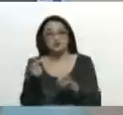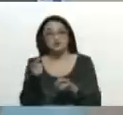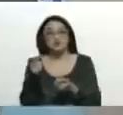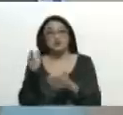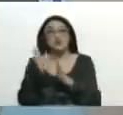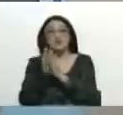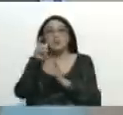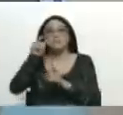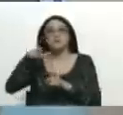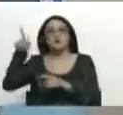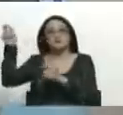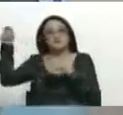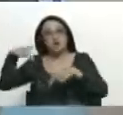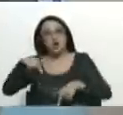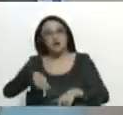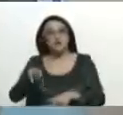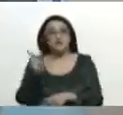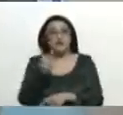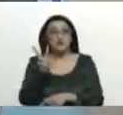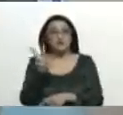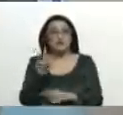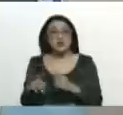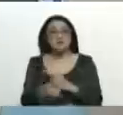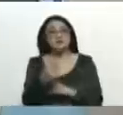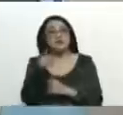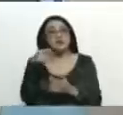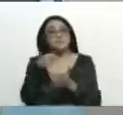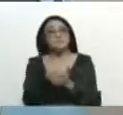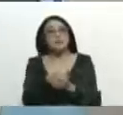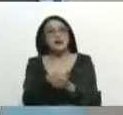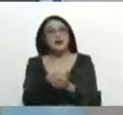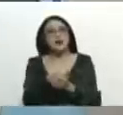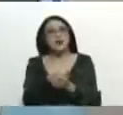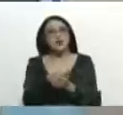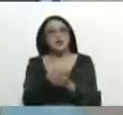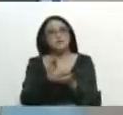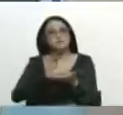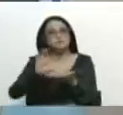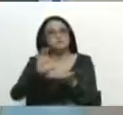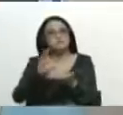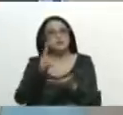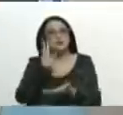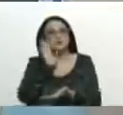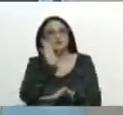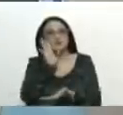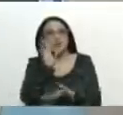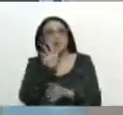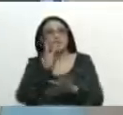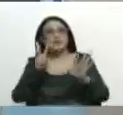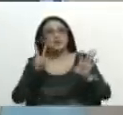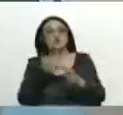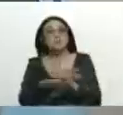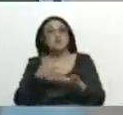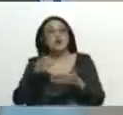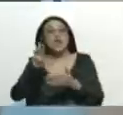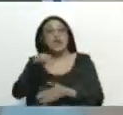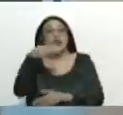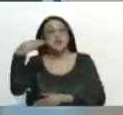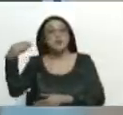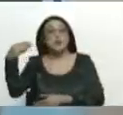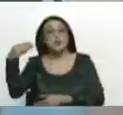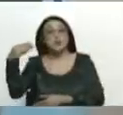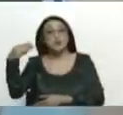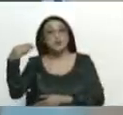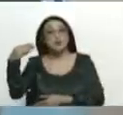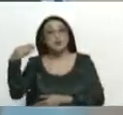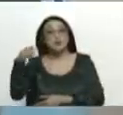su extradición además aparece en el caso de pago de un soborno de cuarenta y ocho millones de euros por parte de